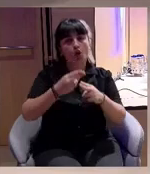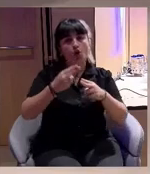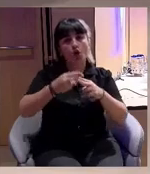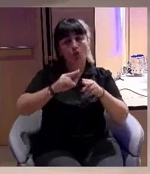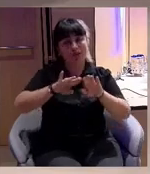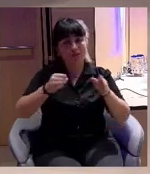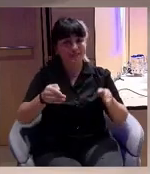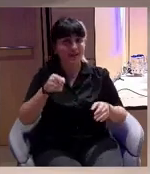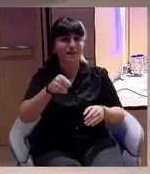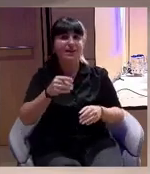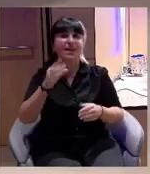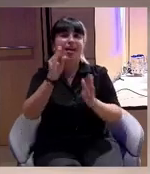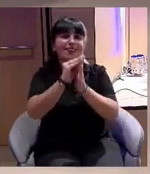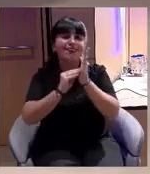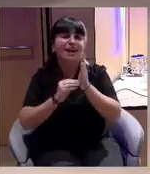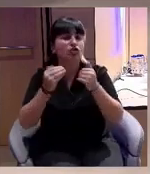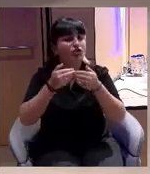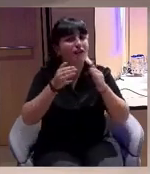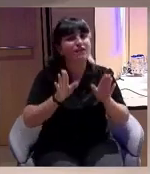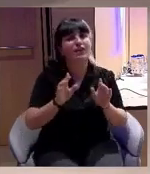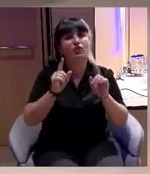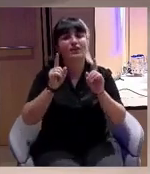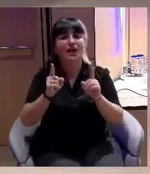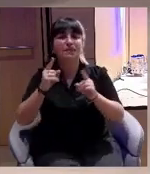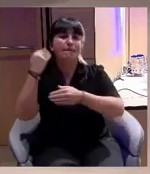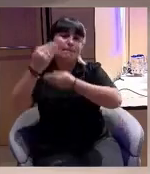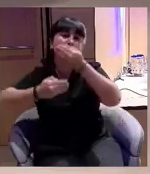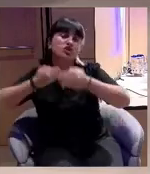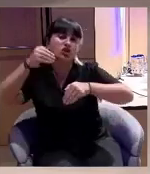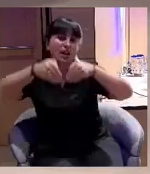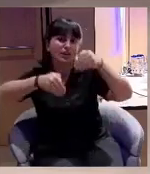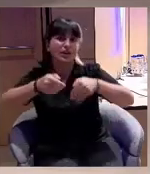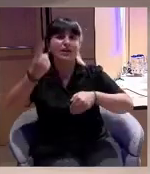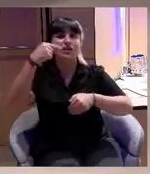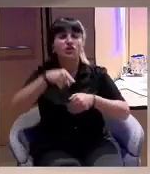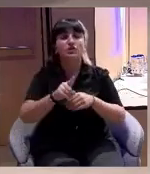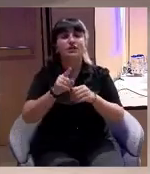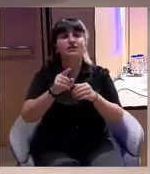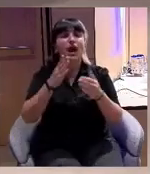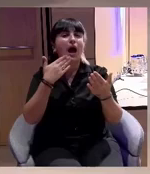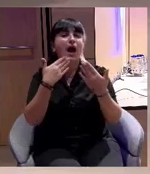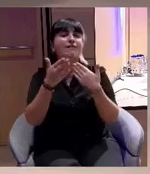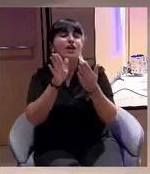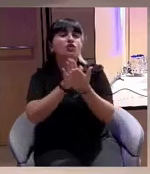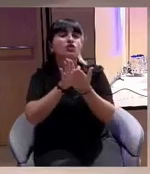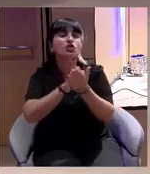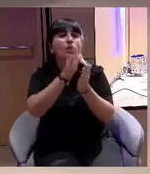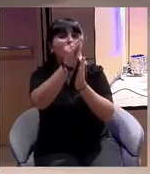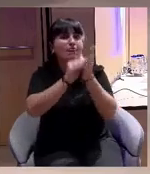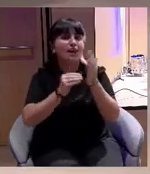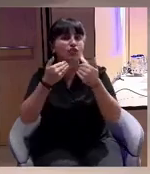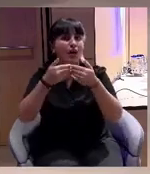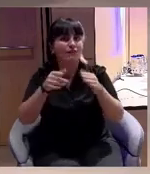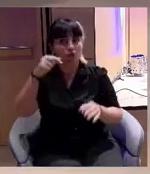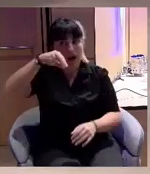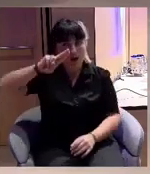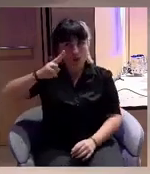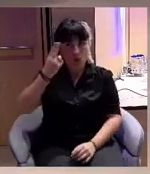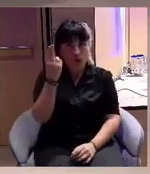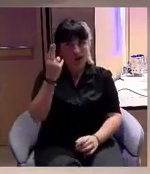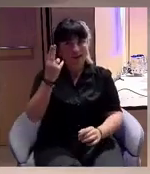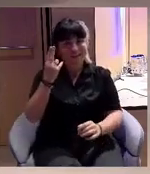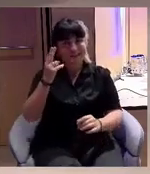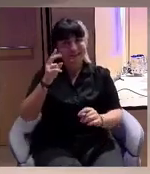datos abiertos y procesos electorales bueno en términos de financiamiento hablar de datos abiertos en Uruguay es como un